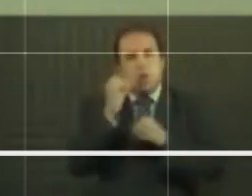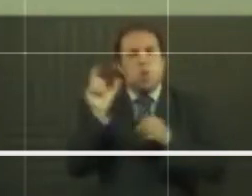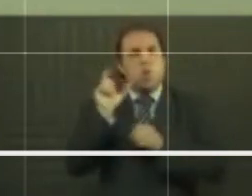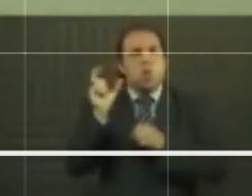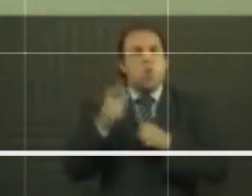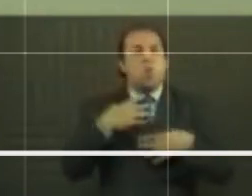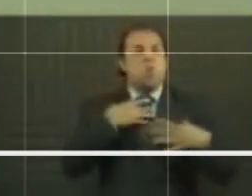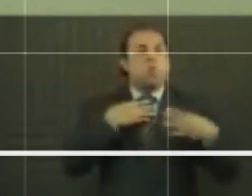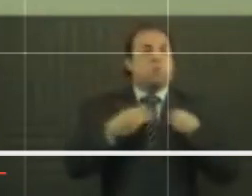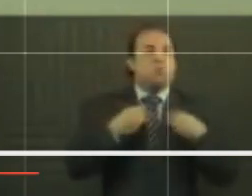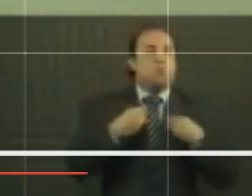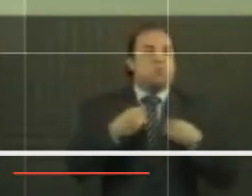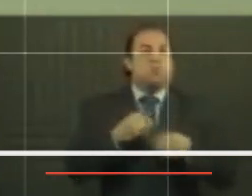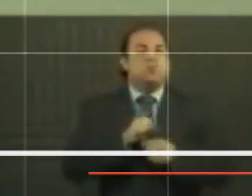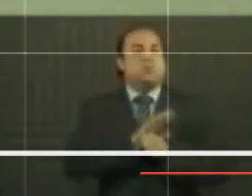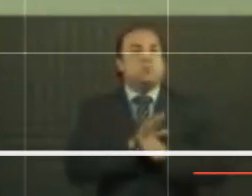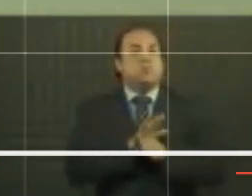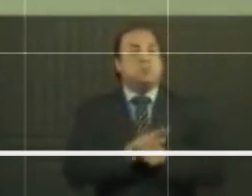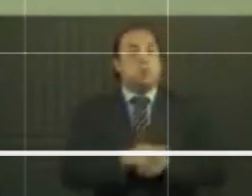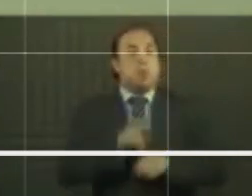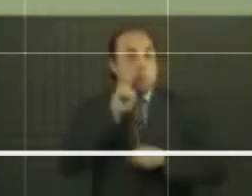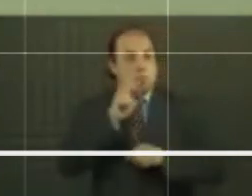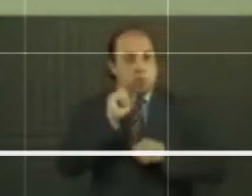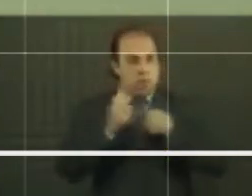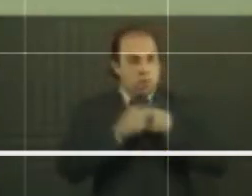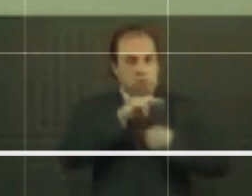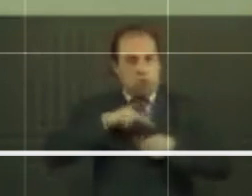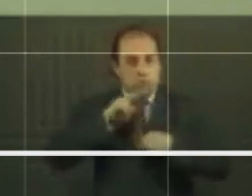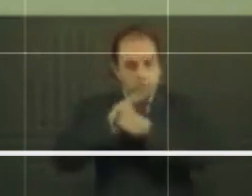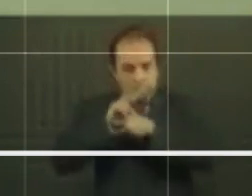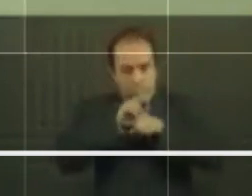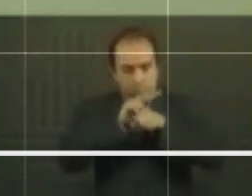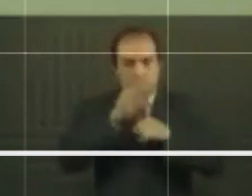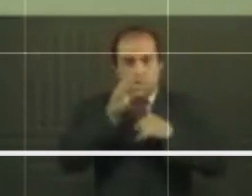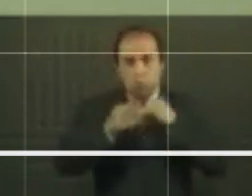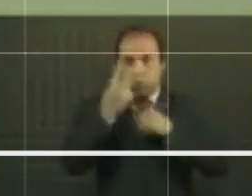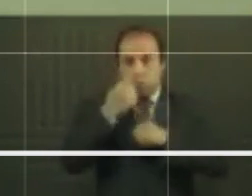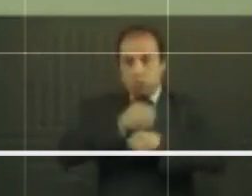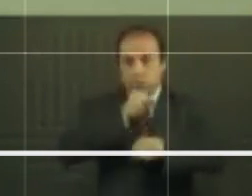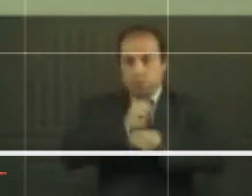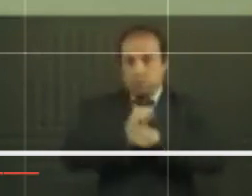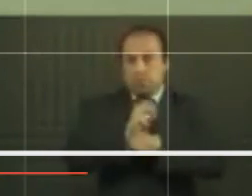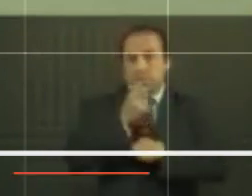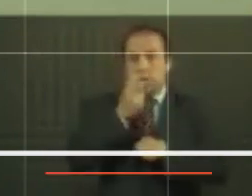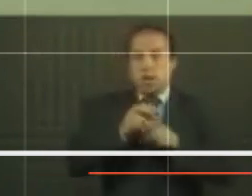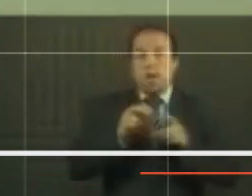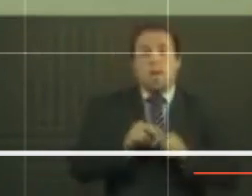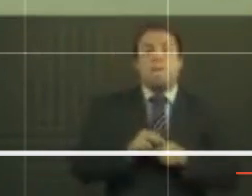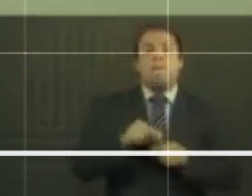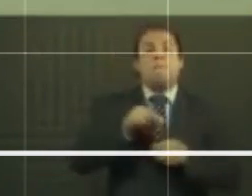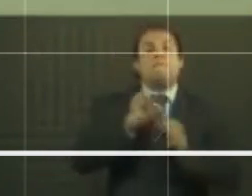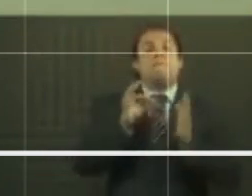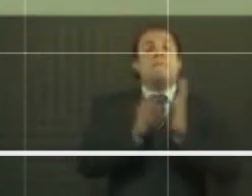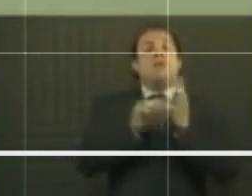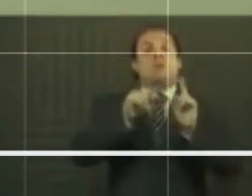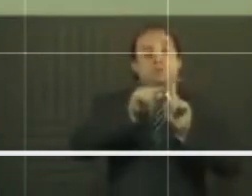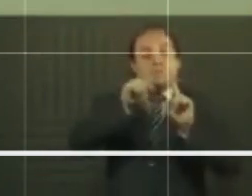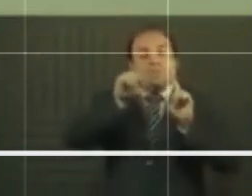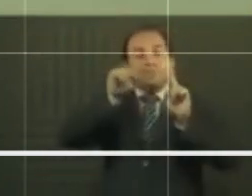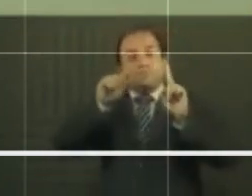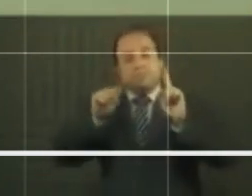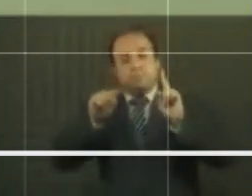inflexión. Sí vemos, y es algo que hemos estado monitoreando las últimas dos semanas, este punto de inflexión que primero comenzó por